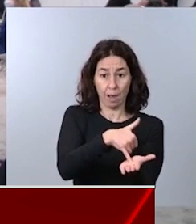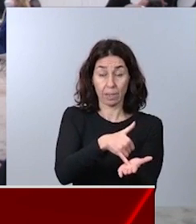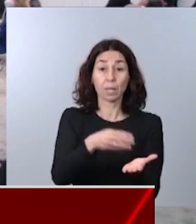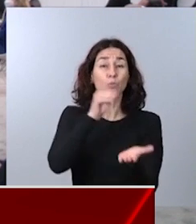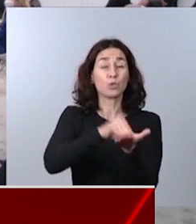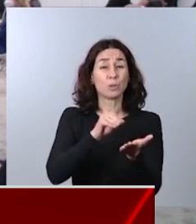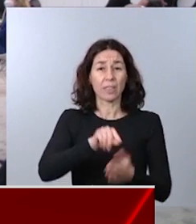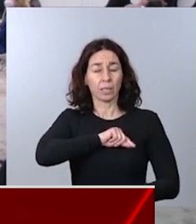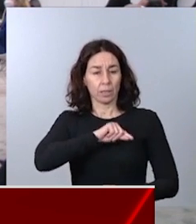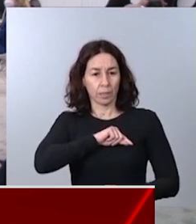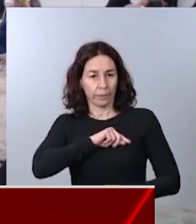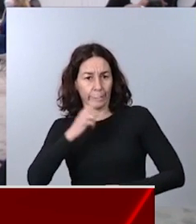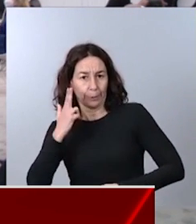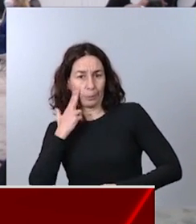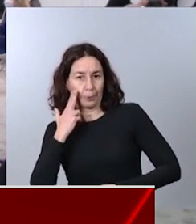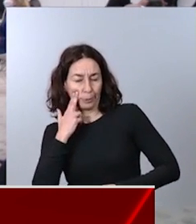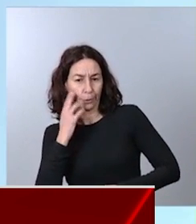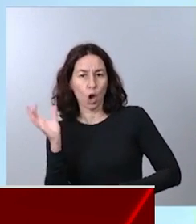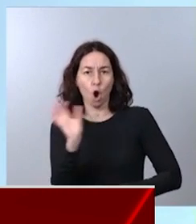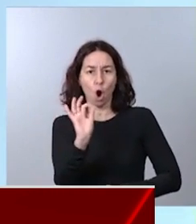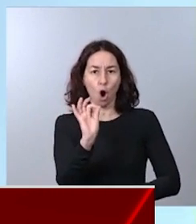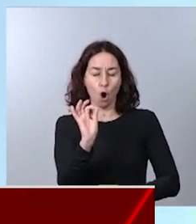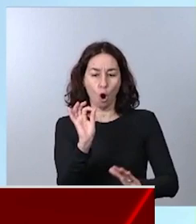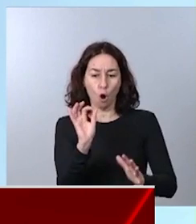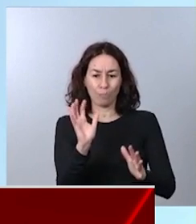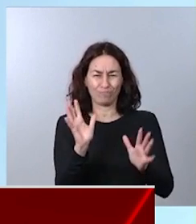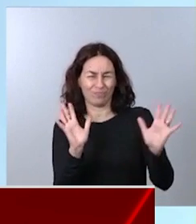la razón es muy clara. España está quebrada.